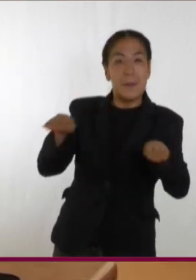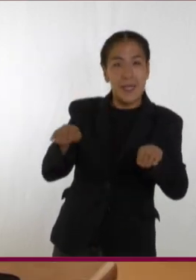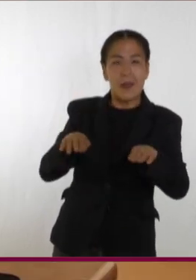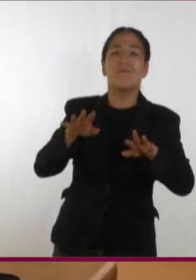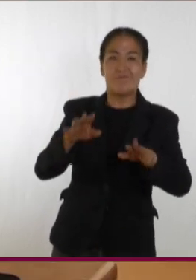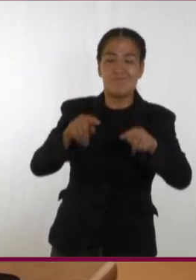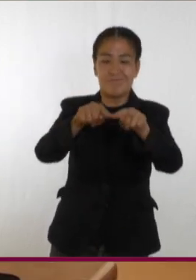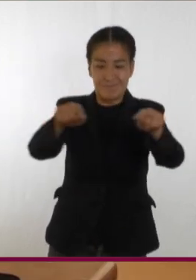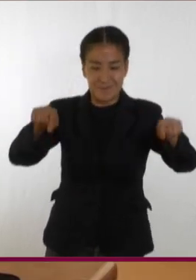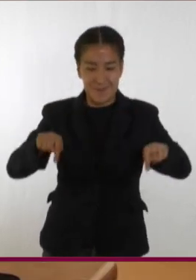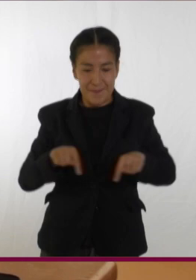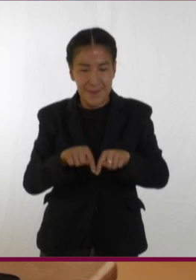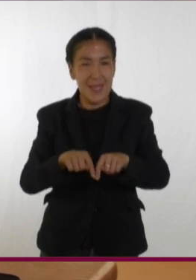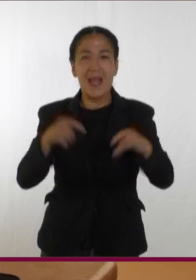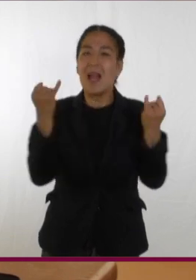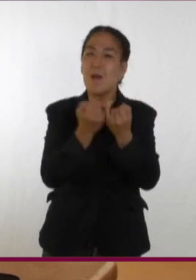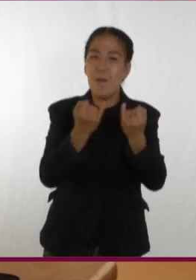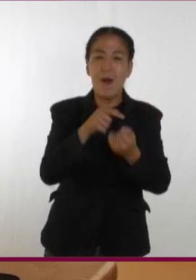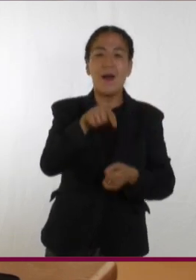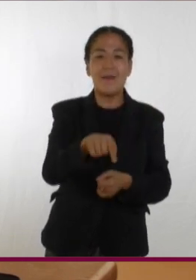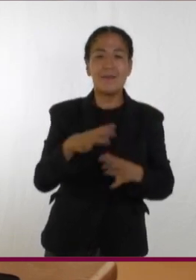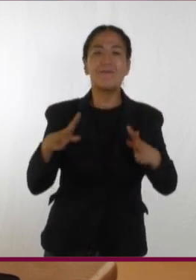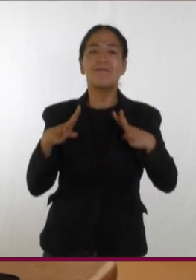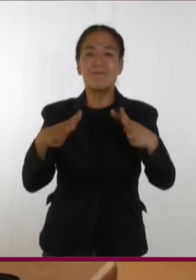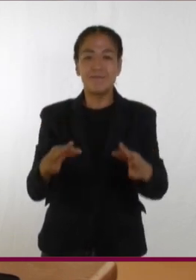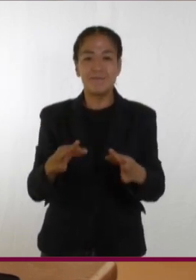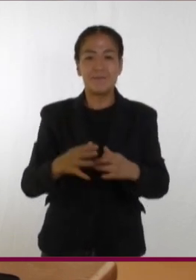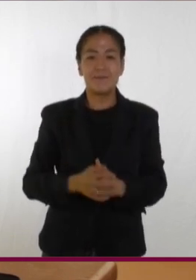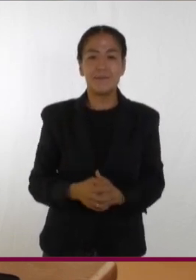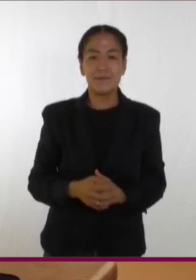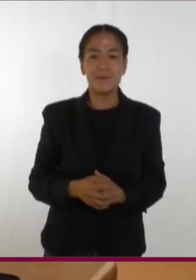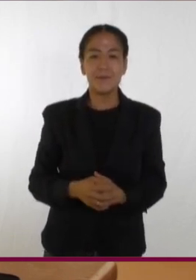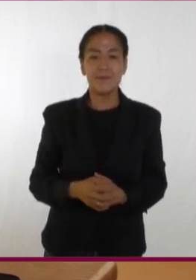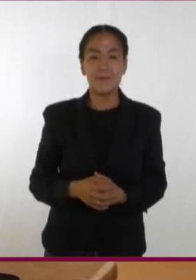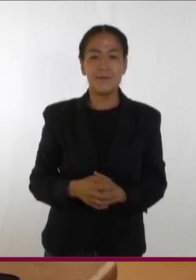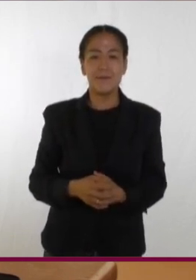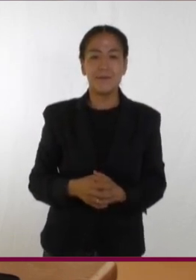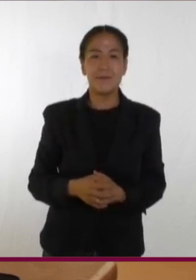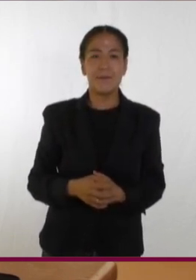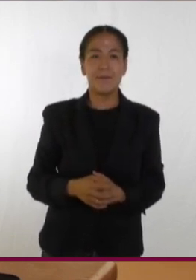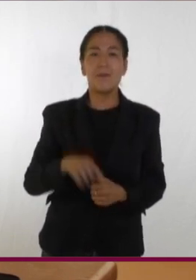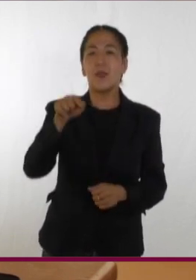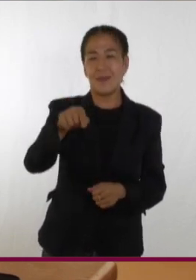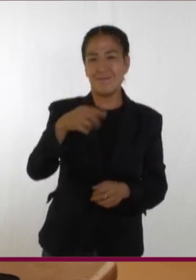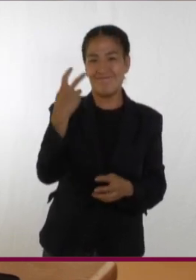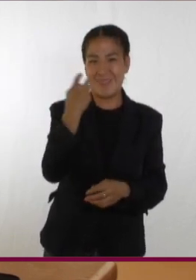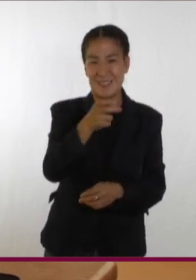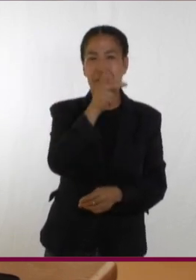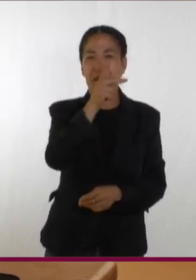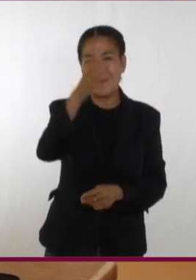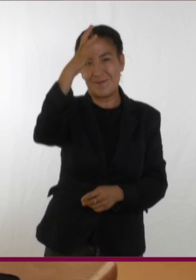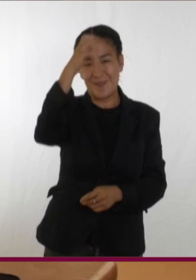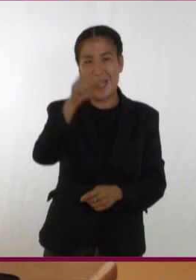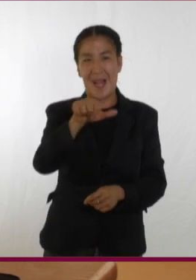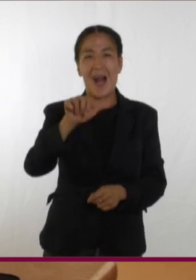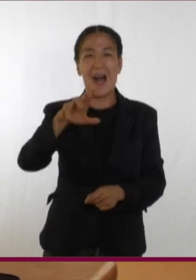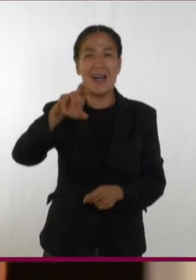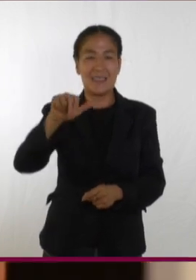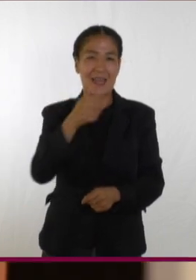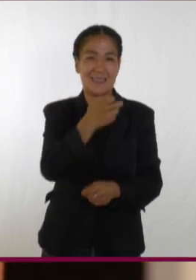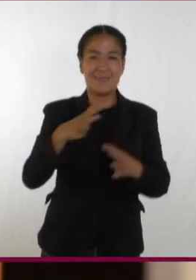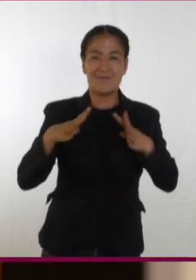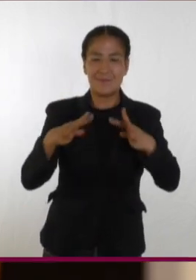propietario tenía tantos metros y así. Y ahí es donde surge, digamos, el origen del